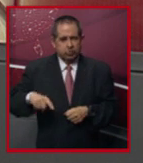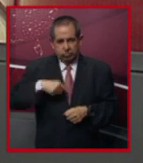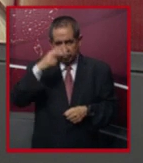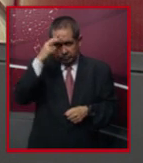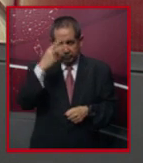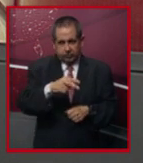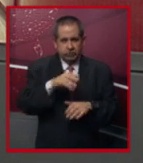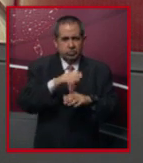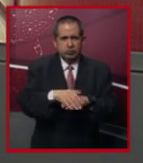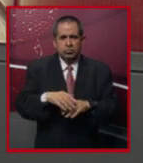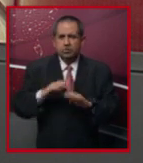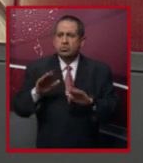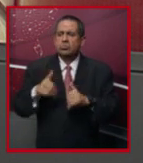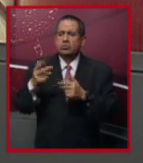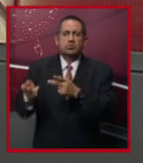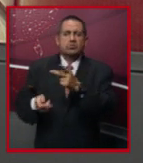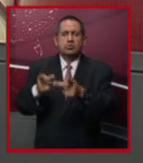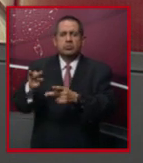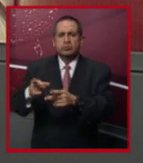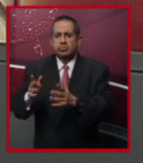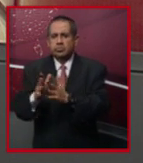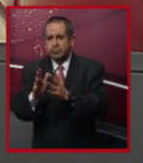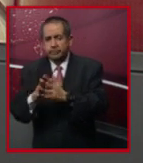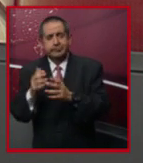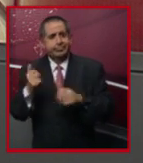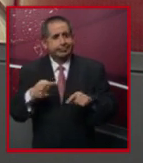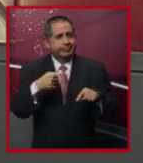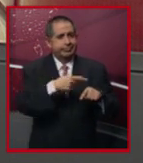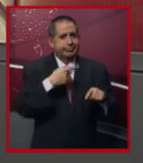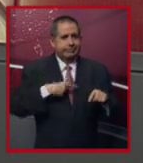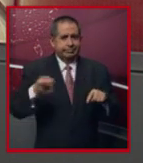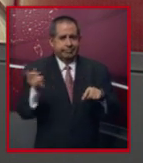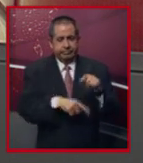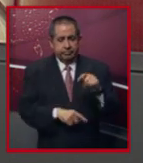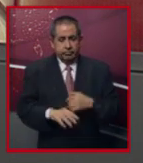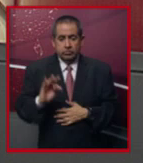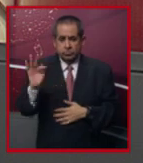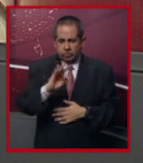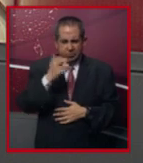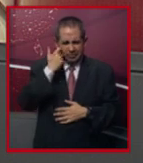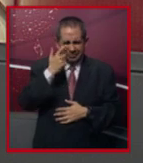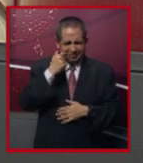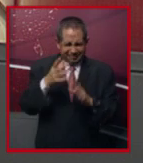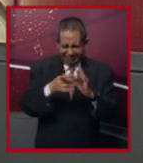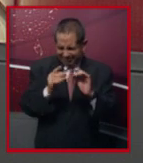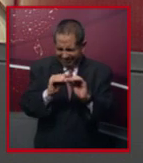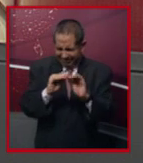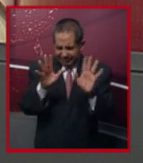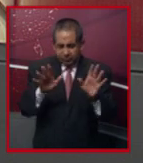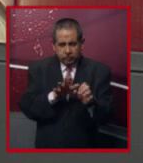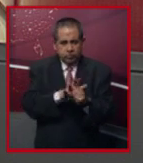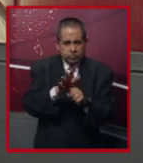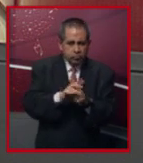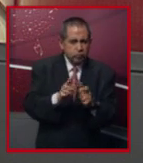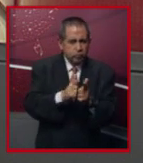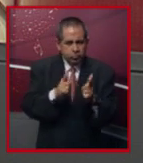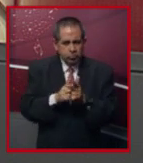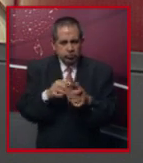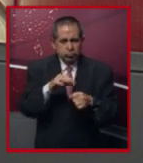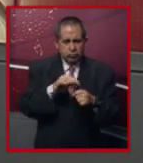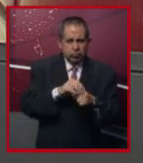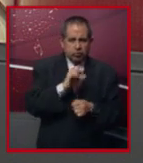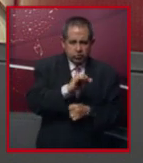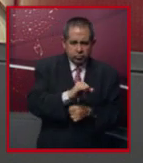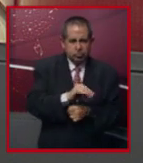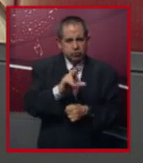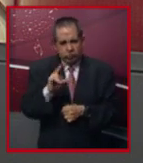Unidos Mexicanos en materia de consulta popular y revocación de mandatos. Si usted desea ver a detalle qué grupos parlamentarios votaron a